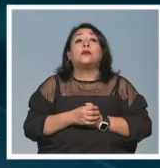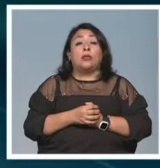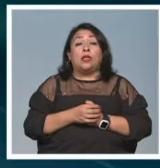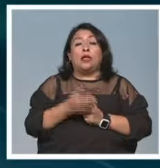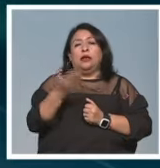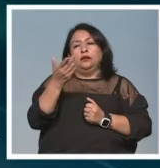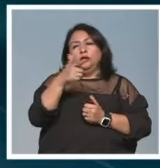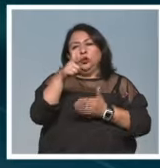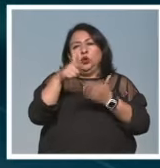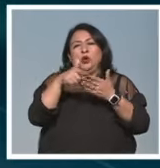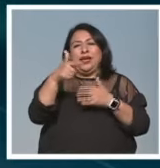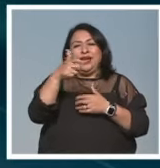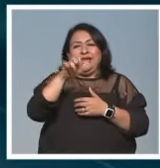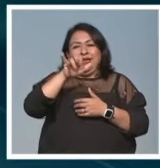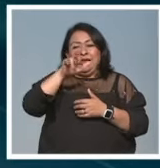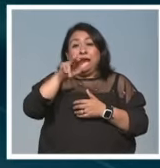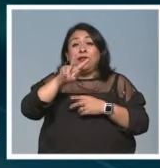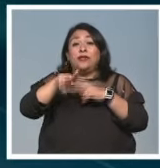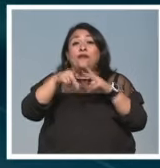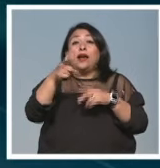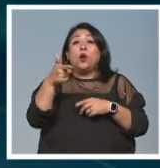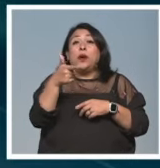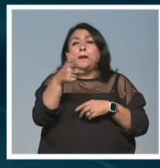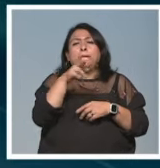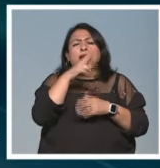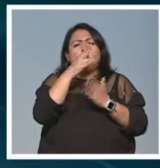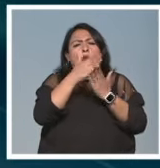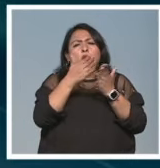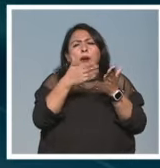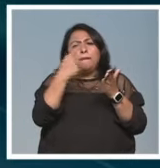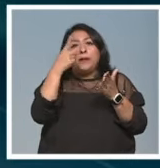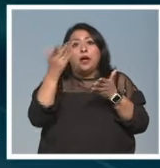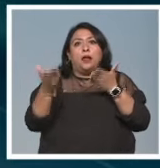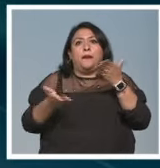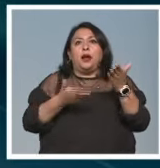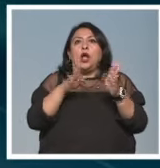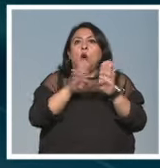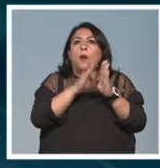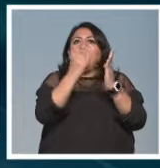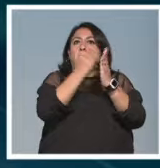Desde tierras irlandesas llega a Guanajuato la mejor receta para ser bailarín.